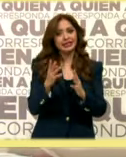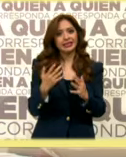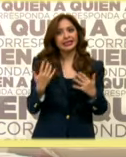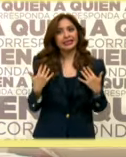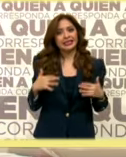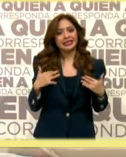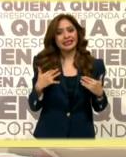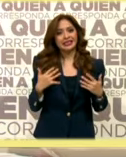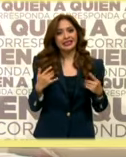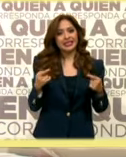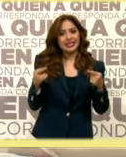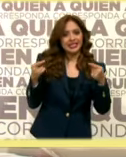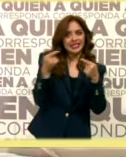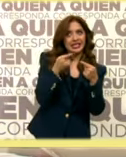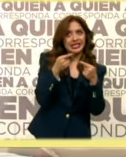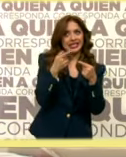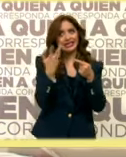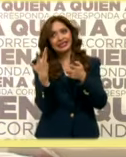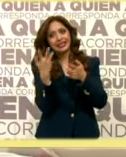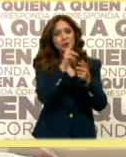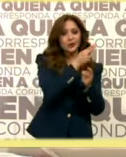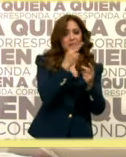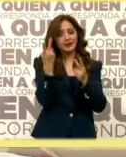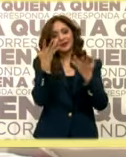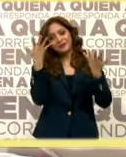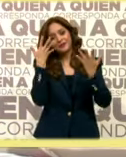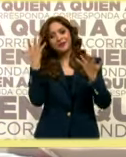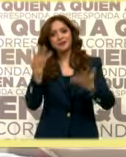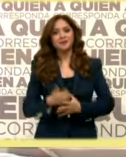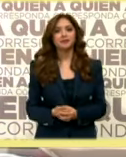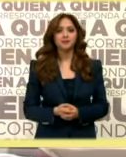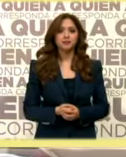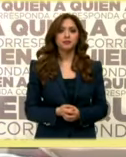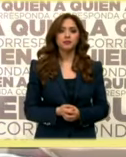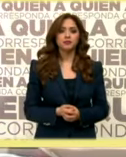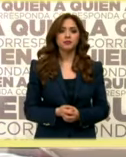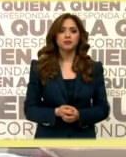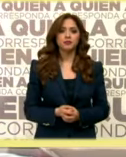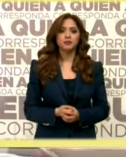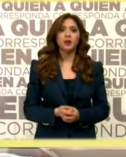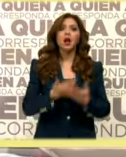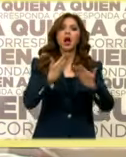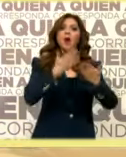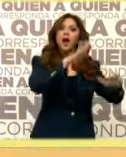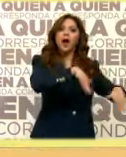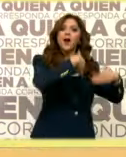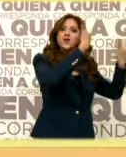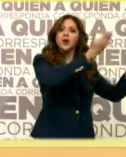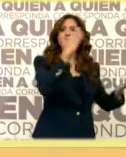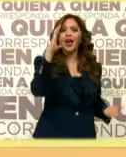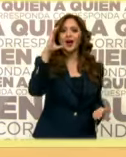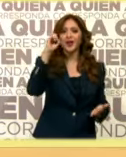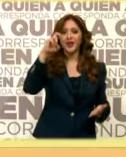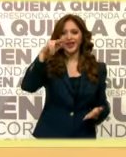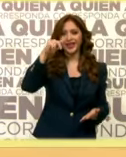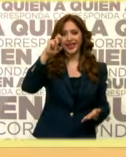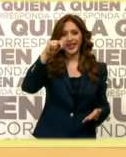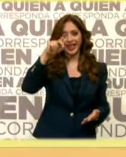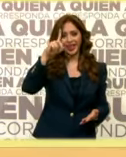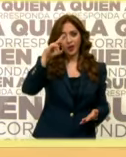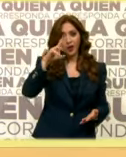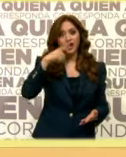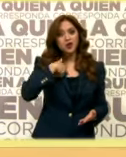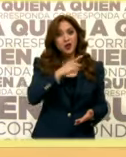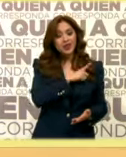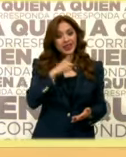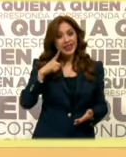sea, es como escupir para arriba eso, compadre, pero bueno. A ver, voy a contenedor con quienes tengo que darme una escapada